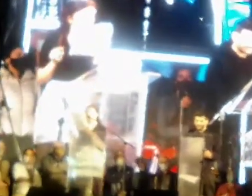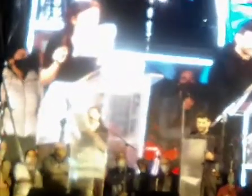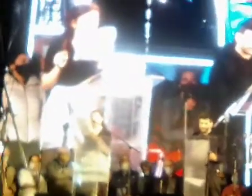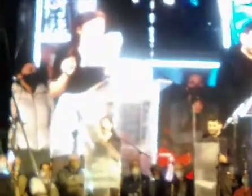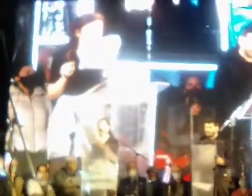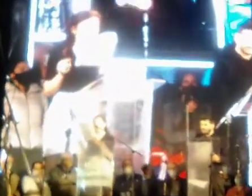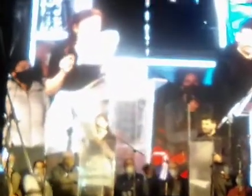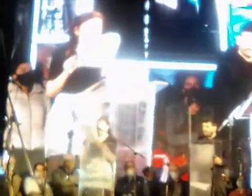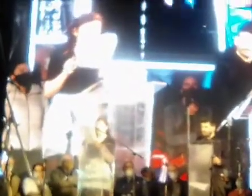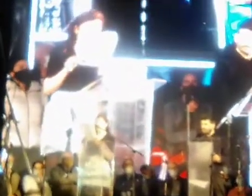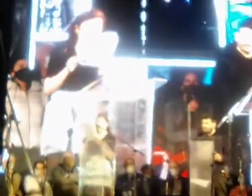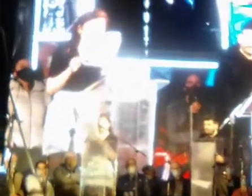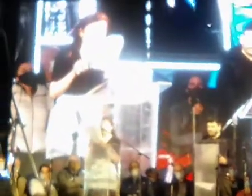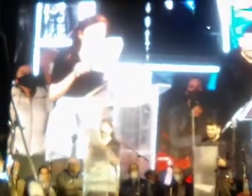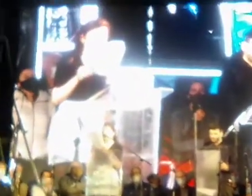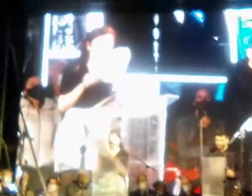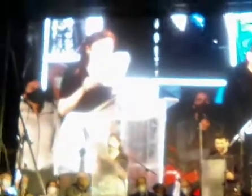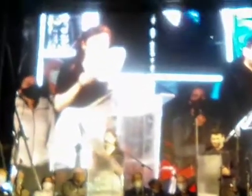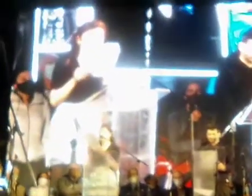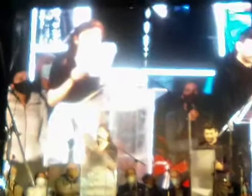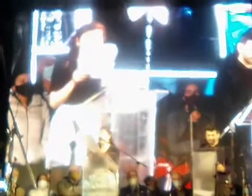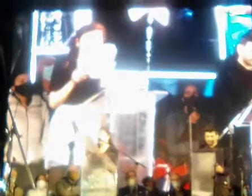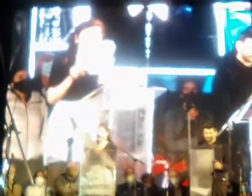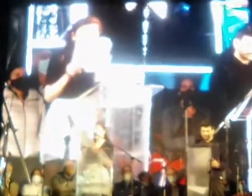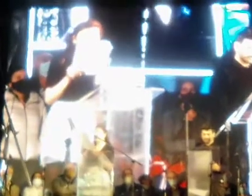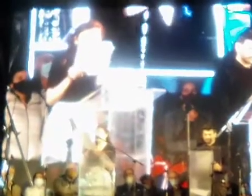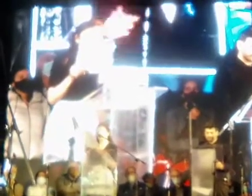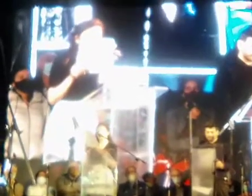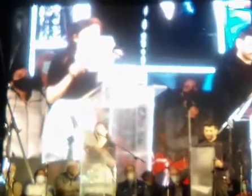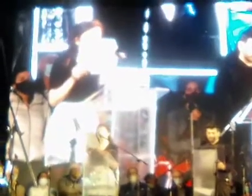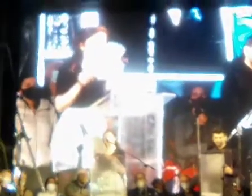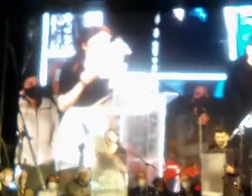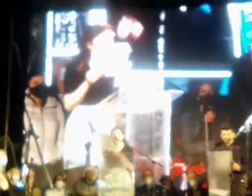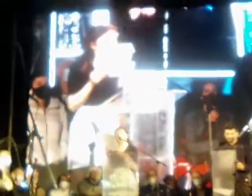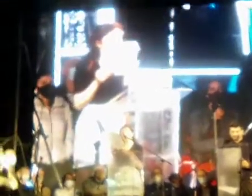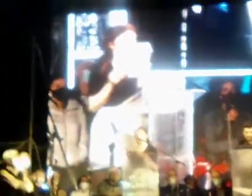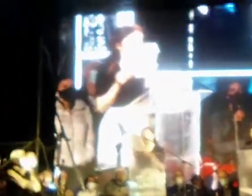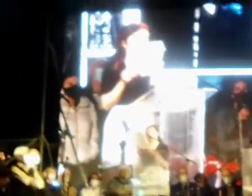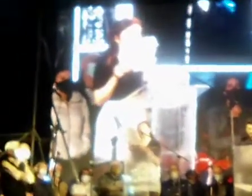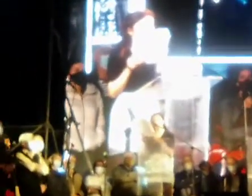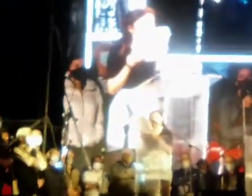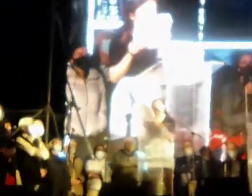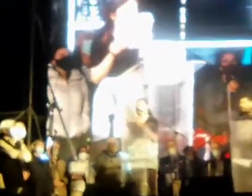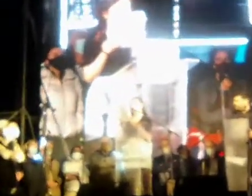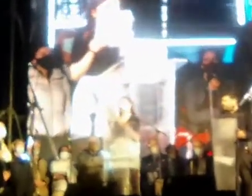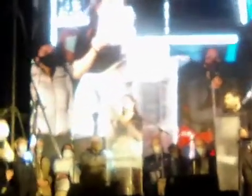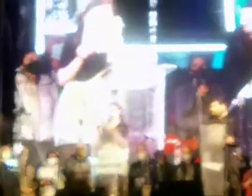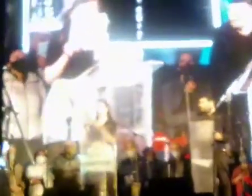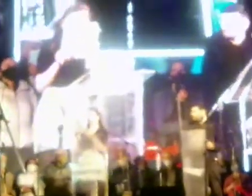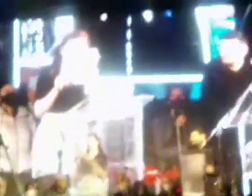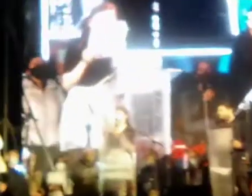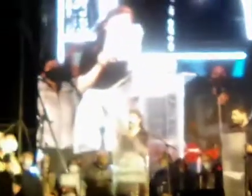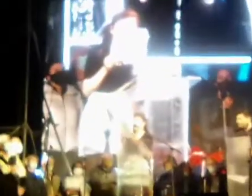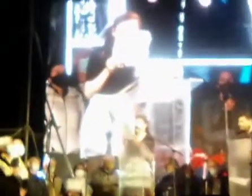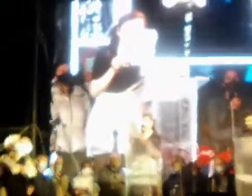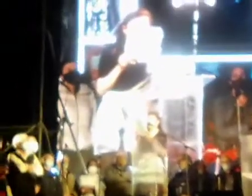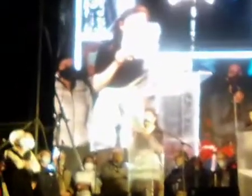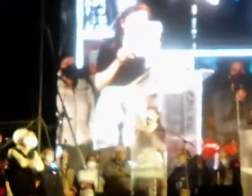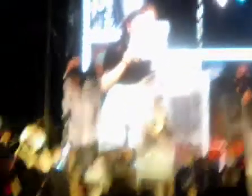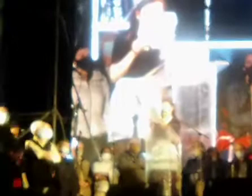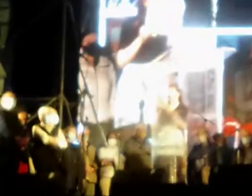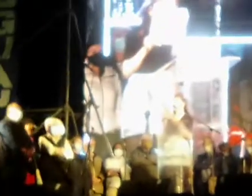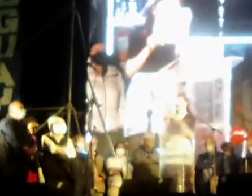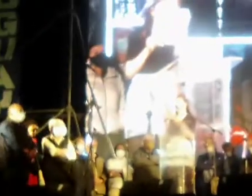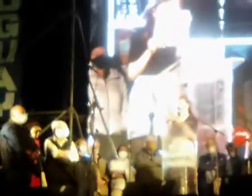en el Parlamento Nacional, a propuesta del Poder Ejecutivo, de una ley que restringió el derecho de reunión, impidiendo de esta forma